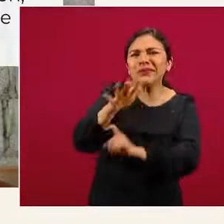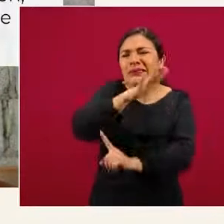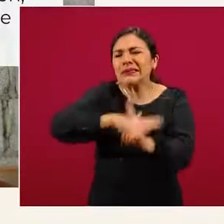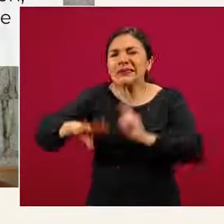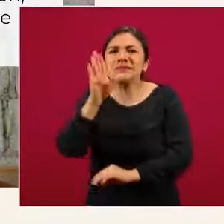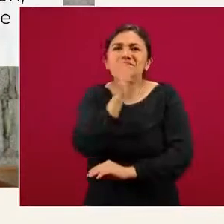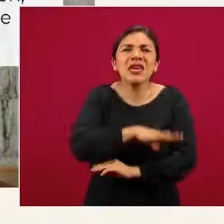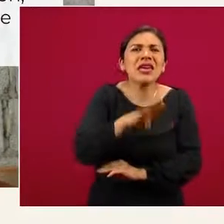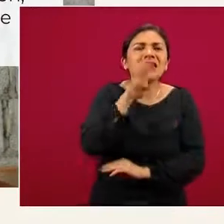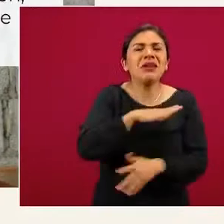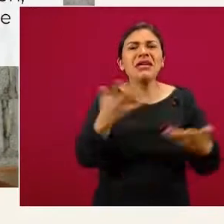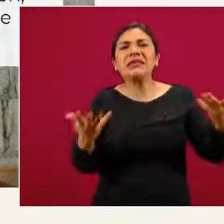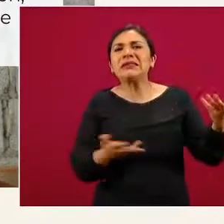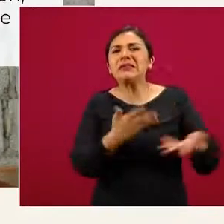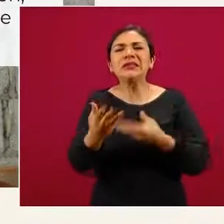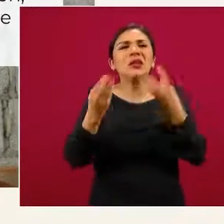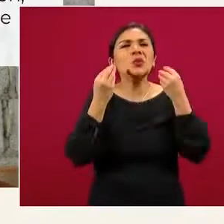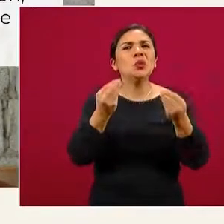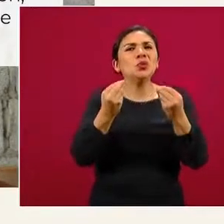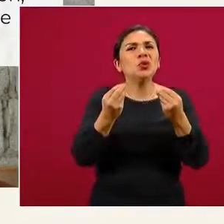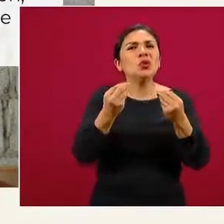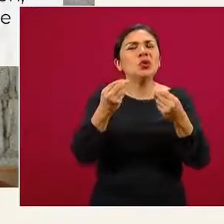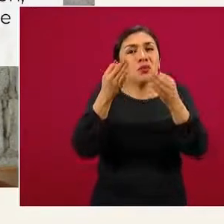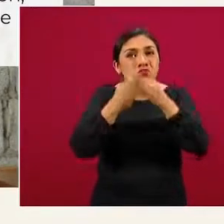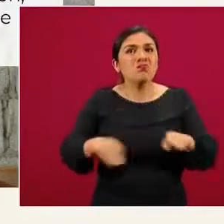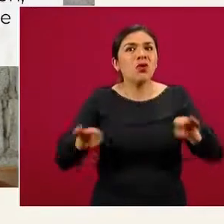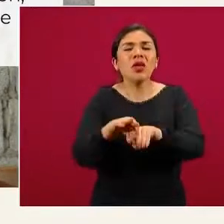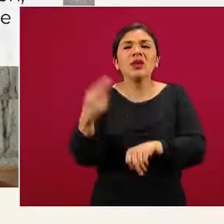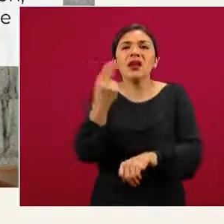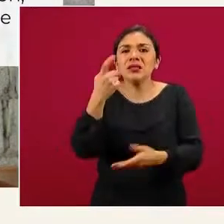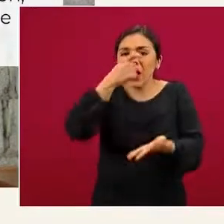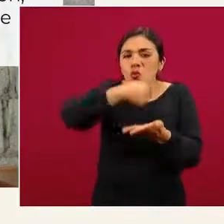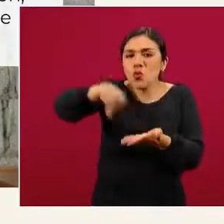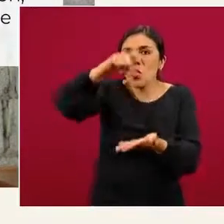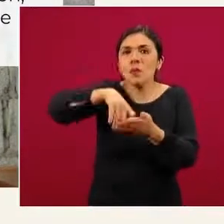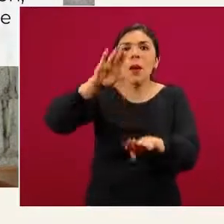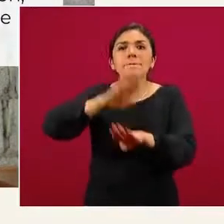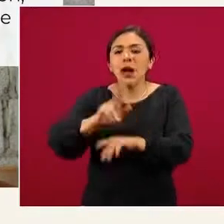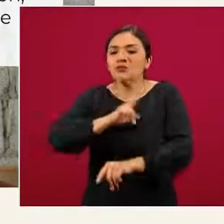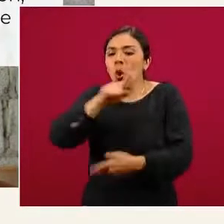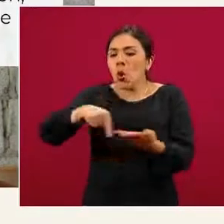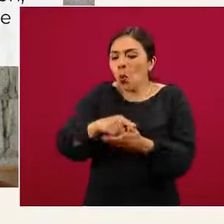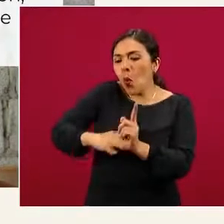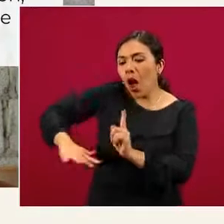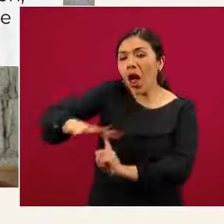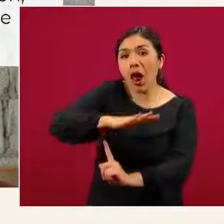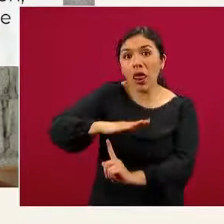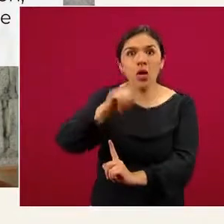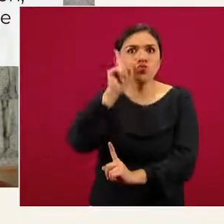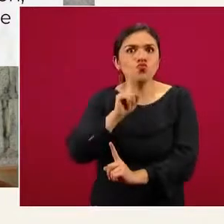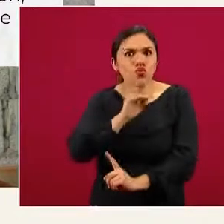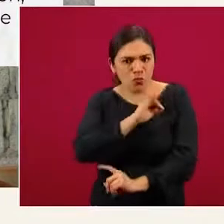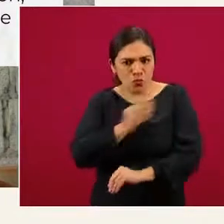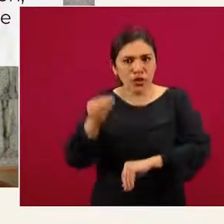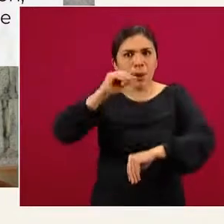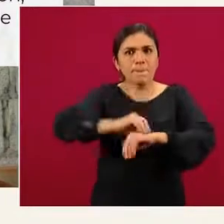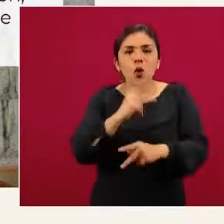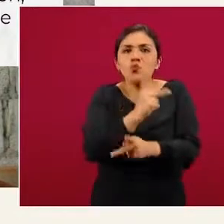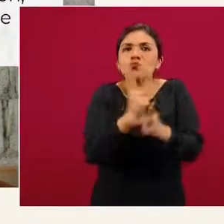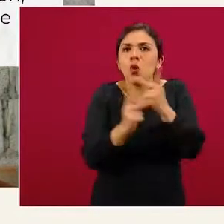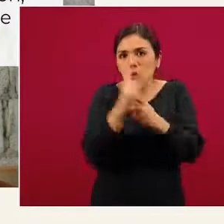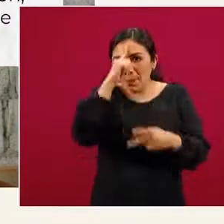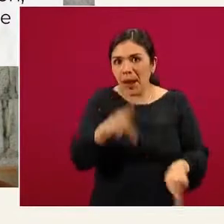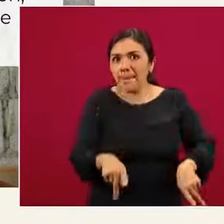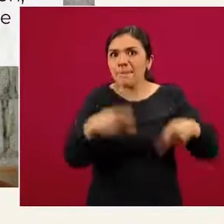donde tuvimos tanto, ha sido tan importante comprar local, que las mujeres pudieran poner sus productos